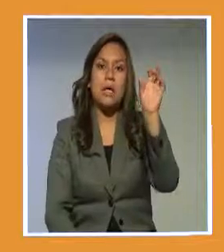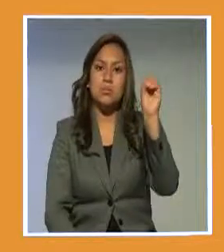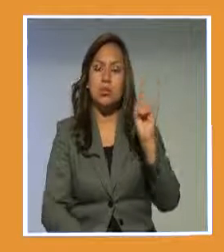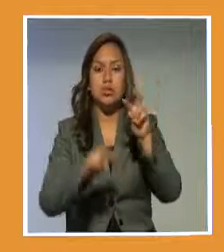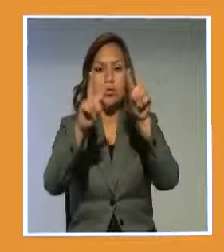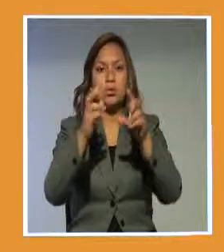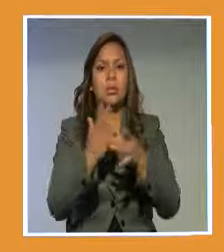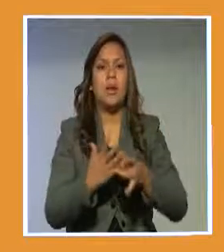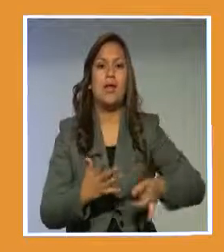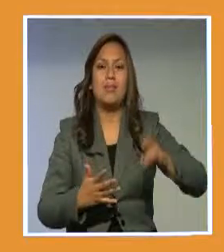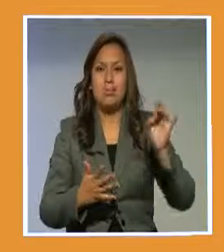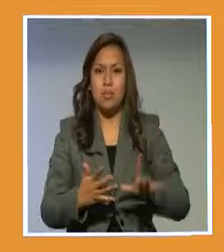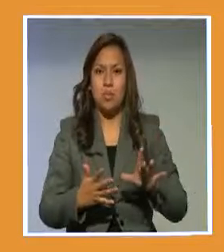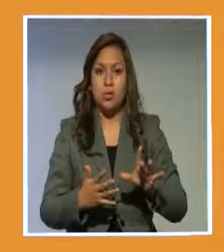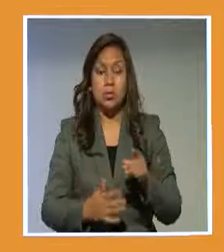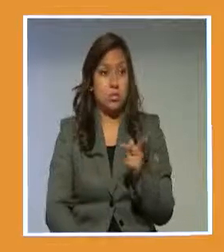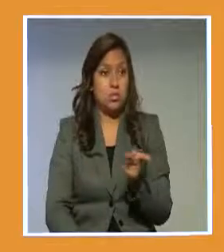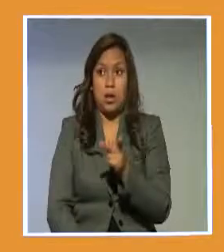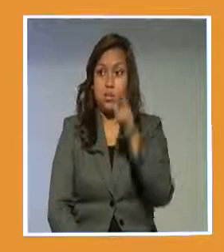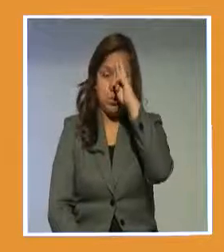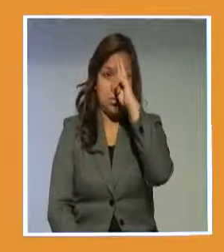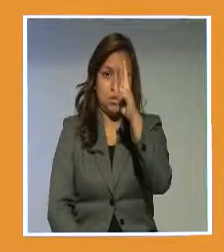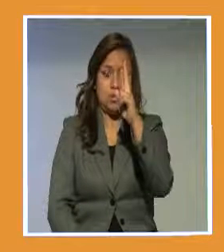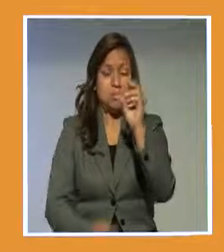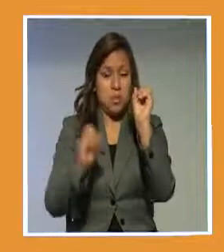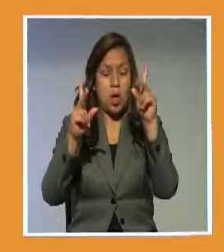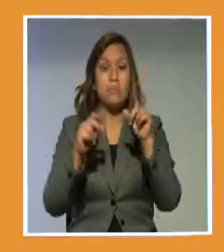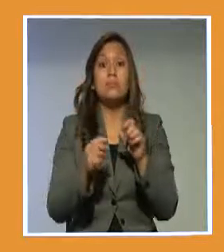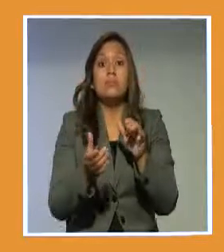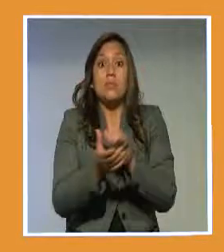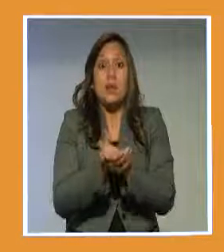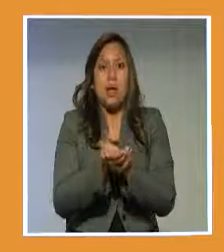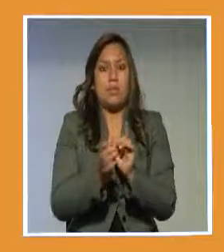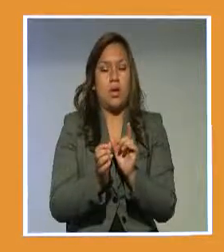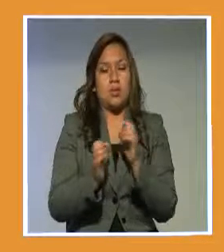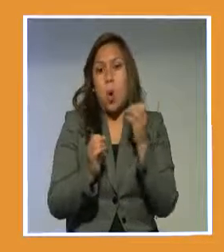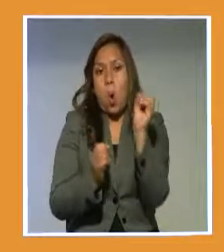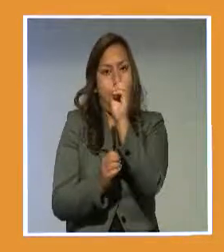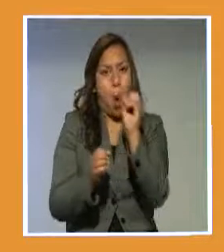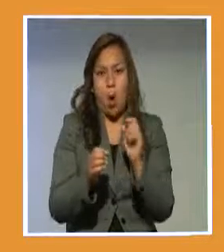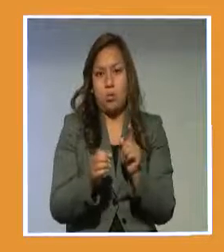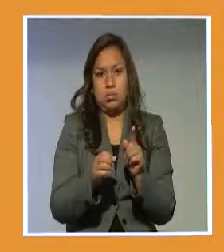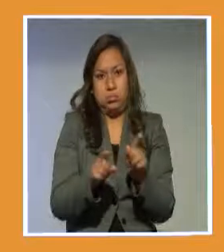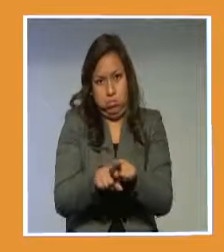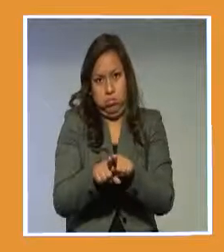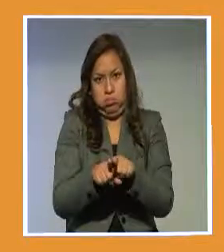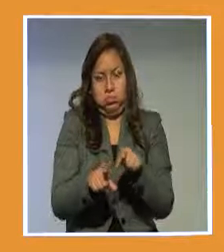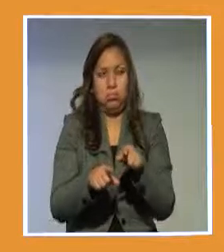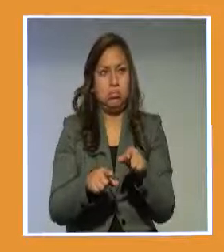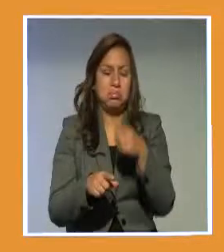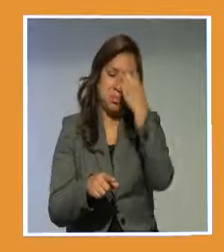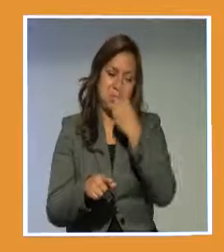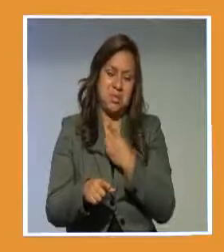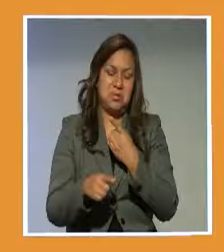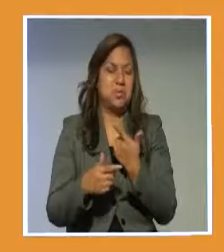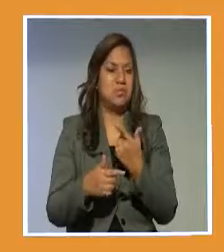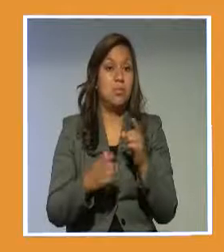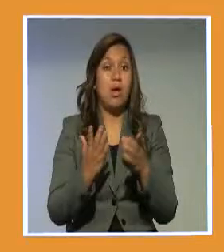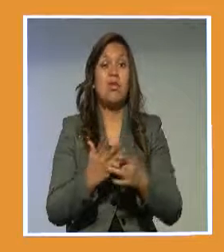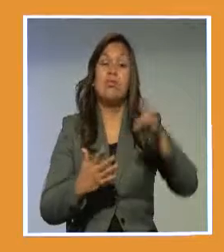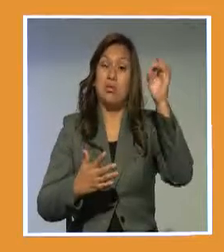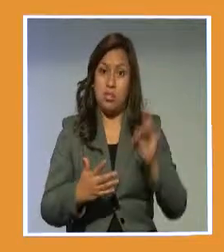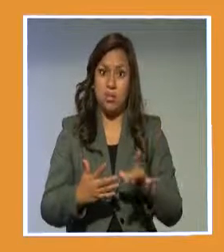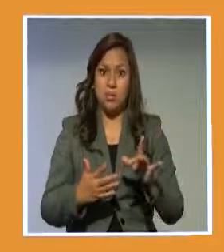algo importante porque muchas veces cuando una pareja decide separarse, decide divorciarse, tiene que pasar una serie